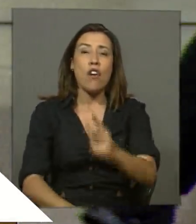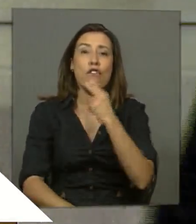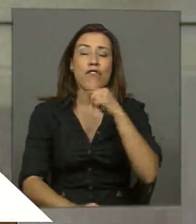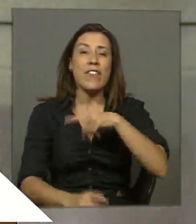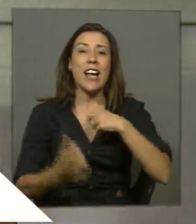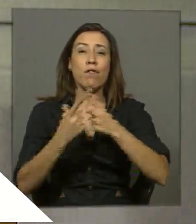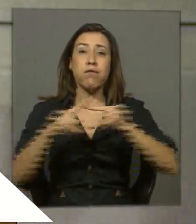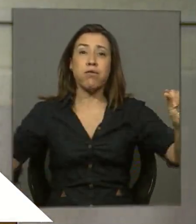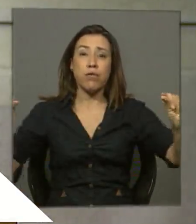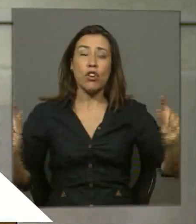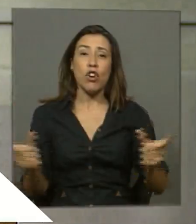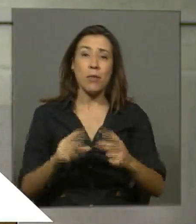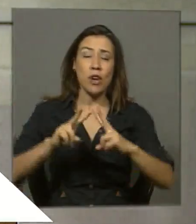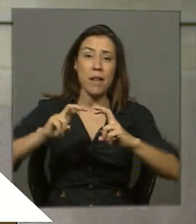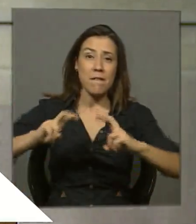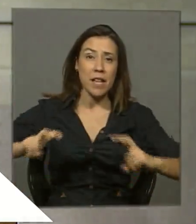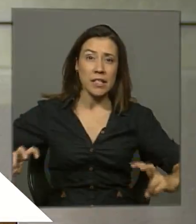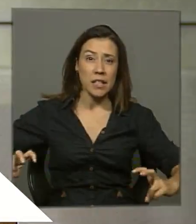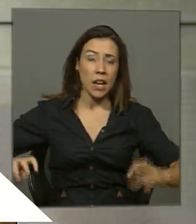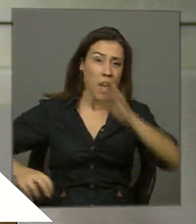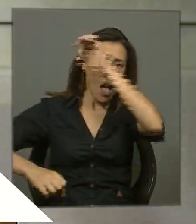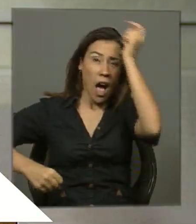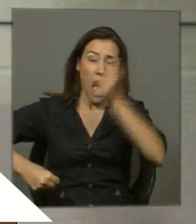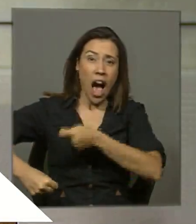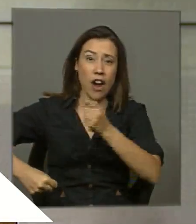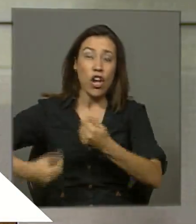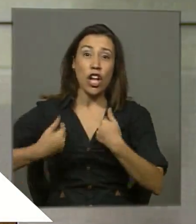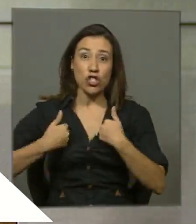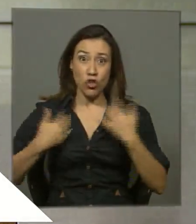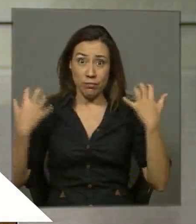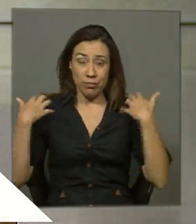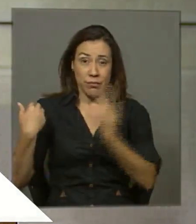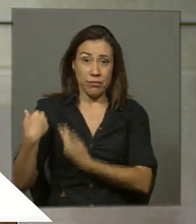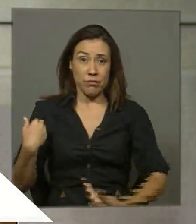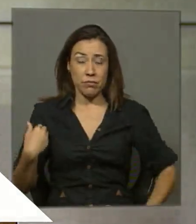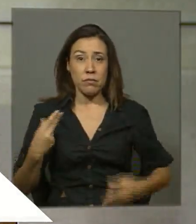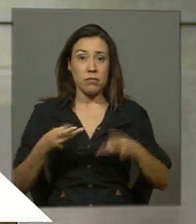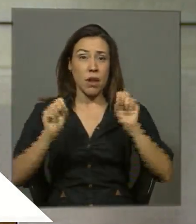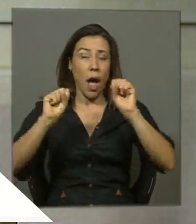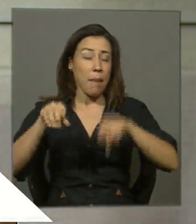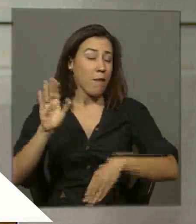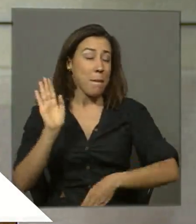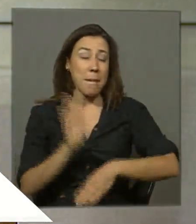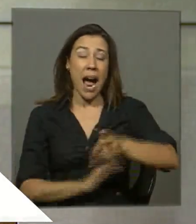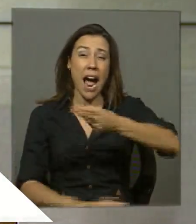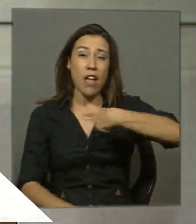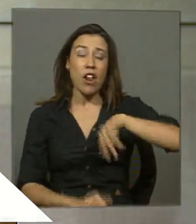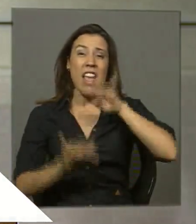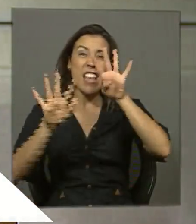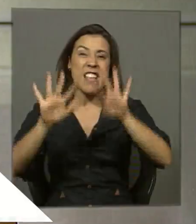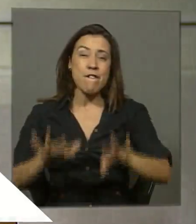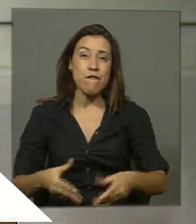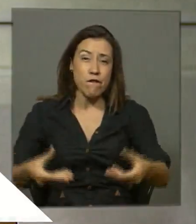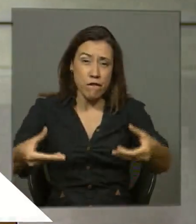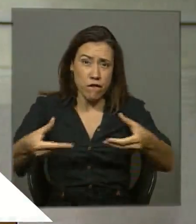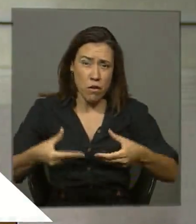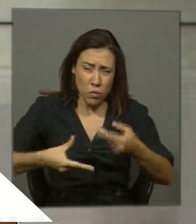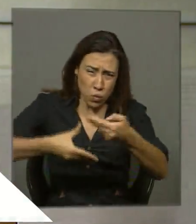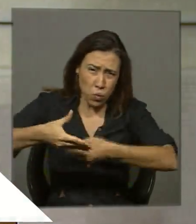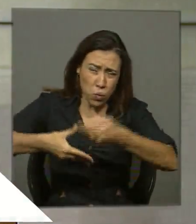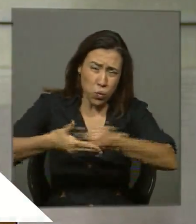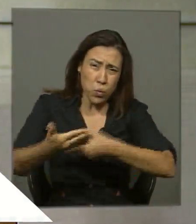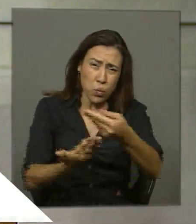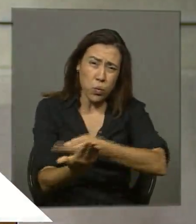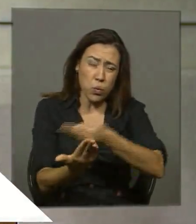más aún la comisión investigadora de ranilla que tuvo el honor de presidir aprobó por amplia mayoría un informe que contiene una gran cantidad de